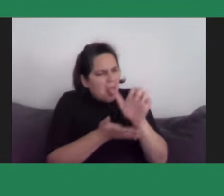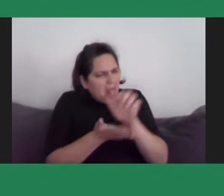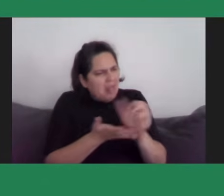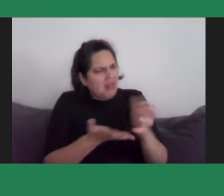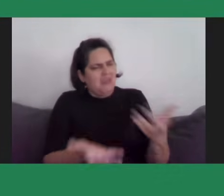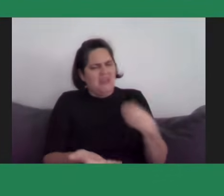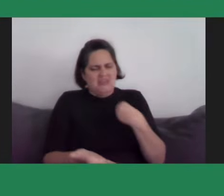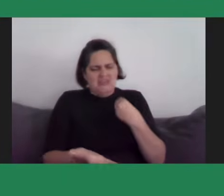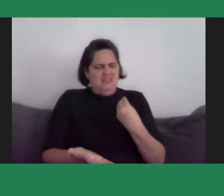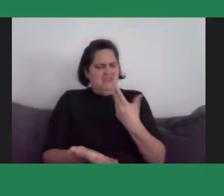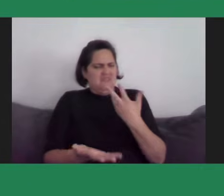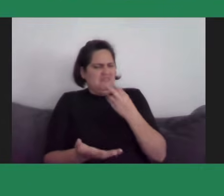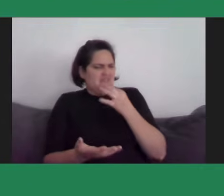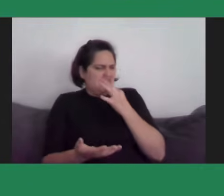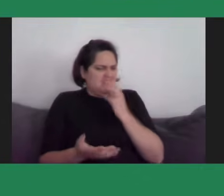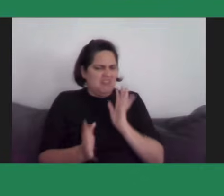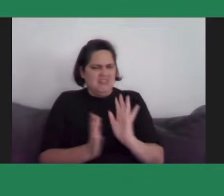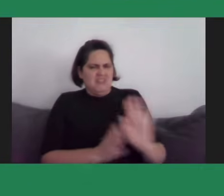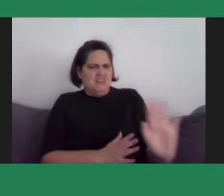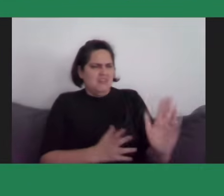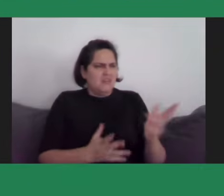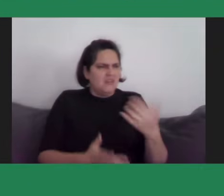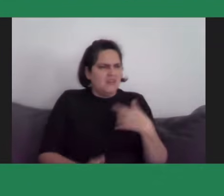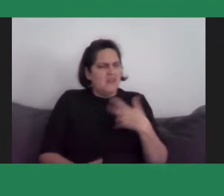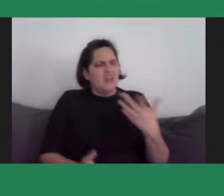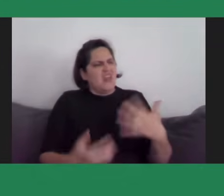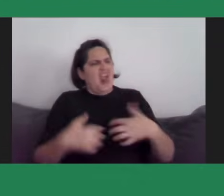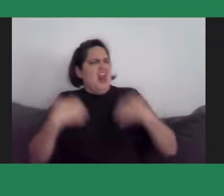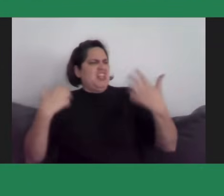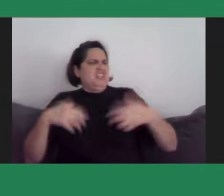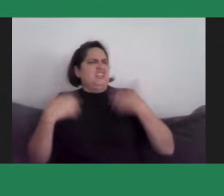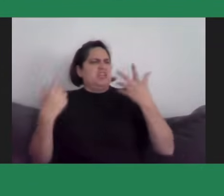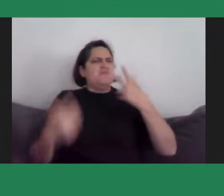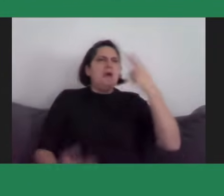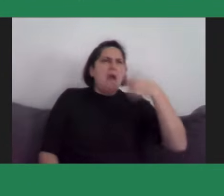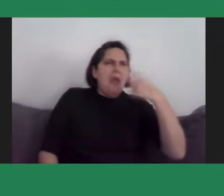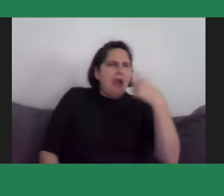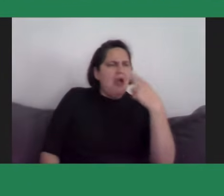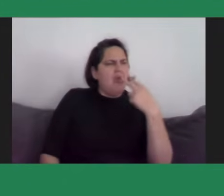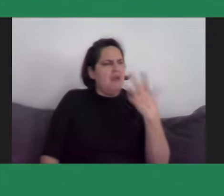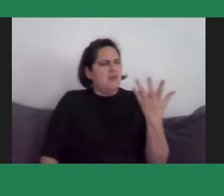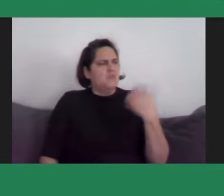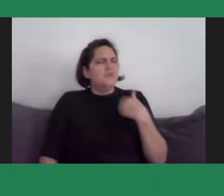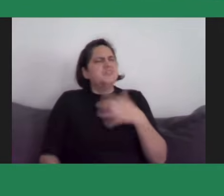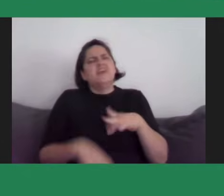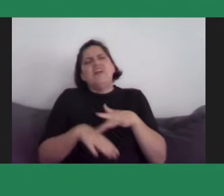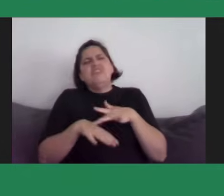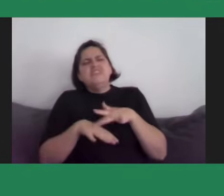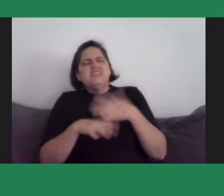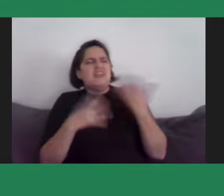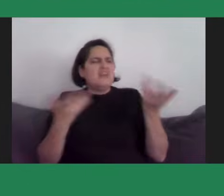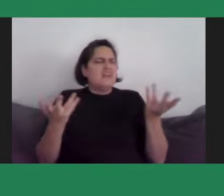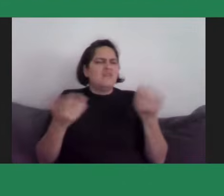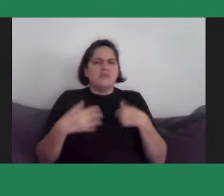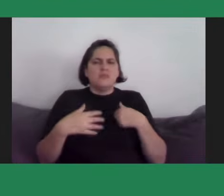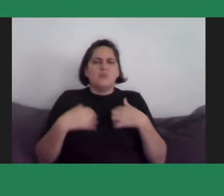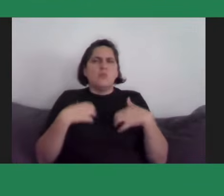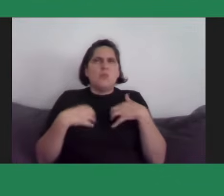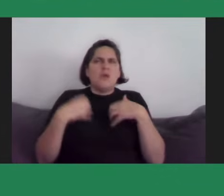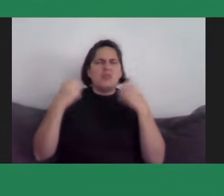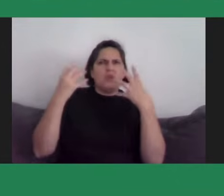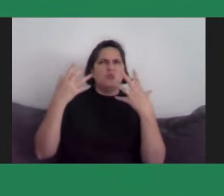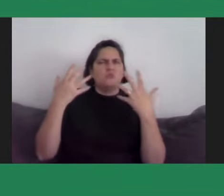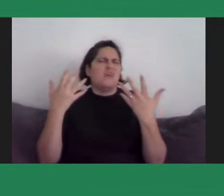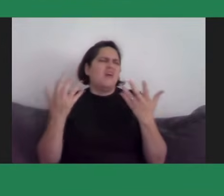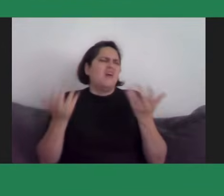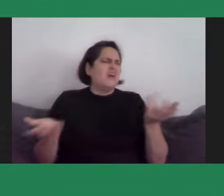verdes, que era agresivo, violento, que era llorona, muy sensible porque le molestaba la luz de la iglesia, por